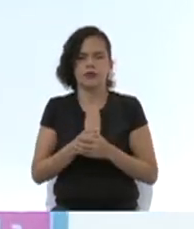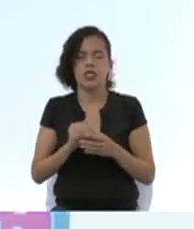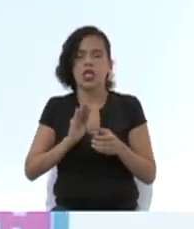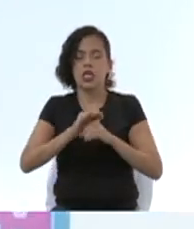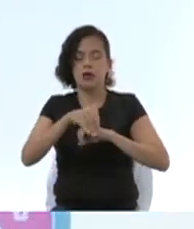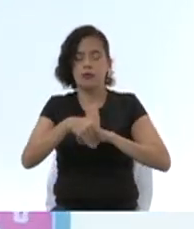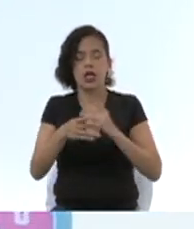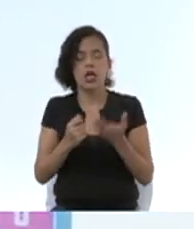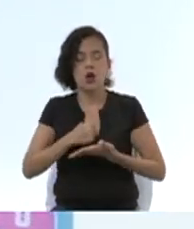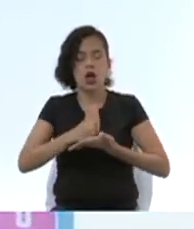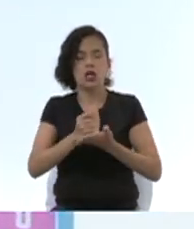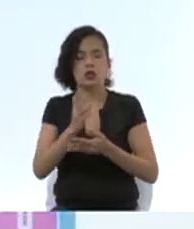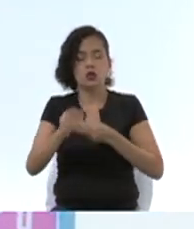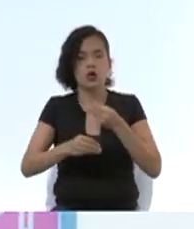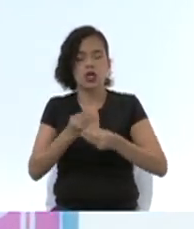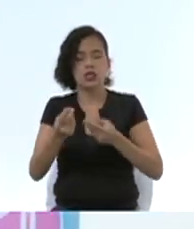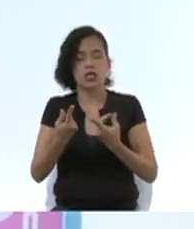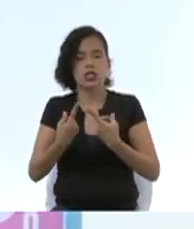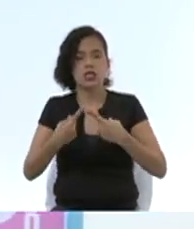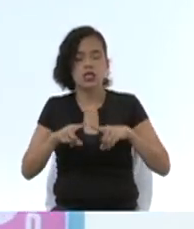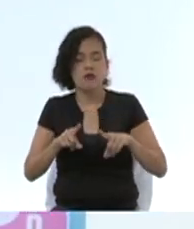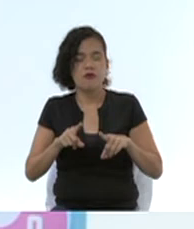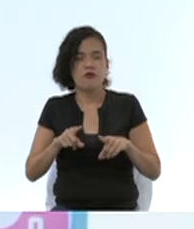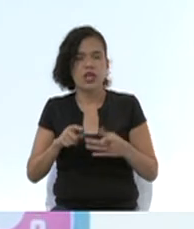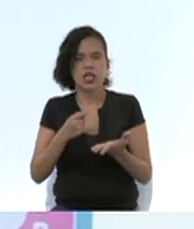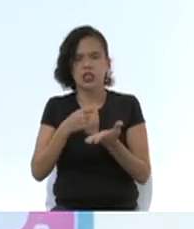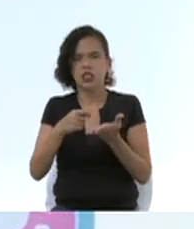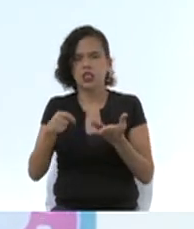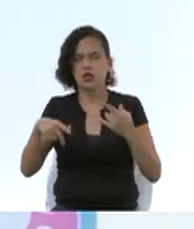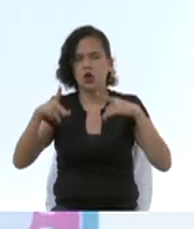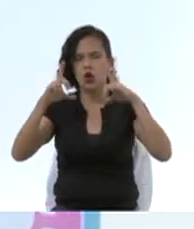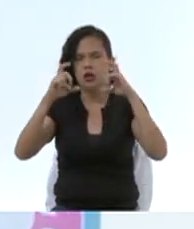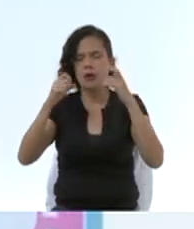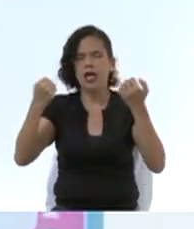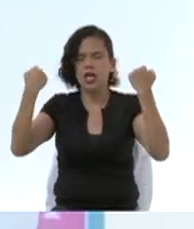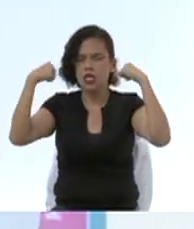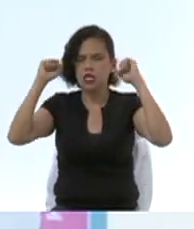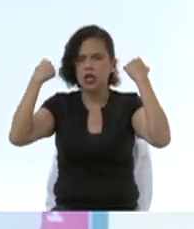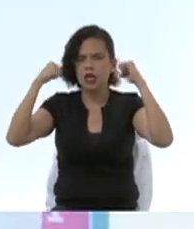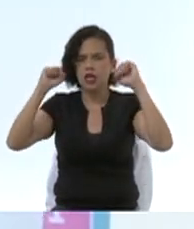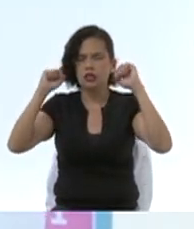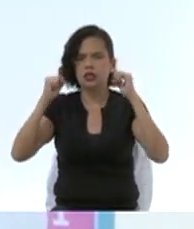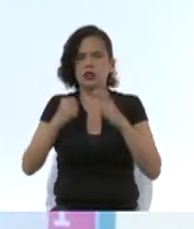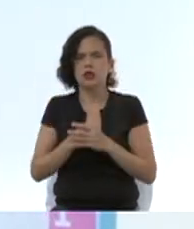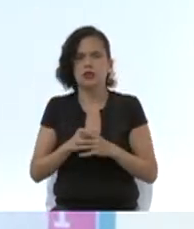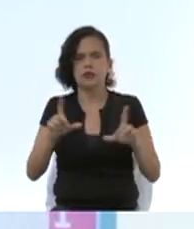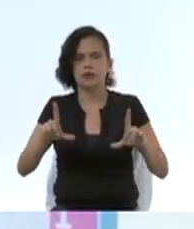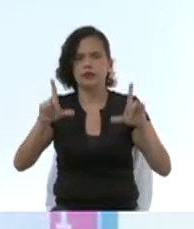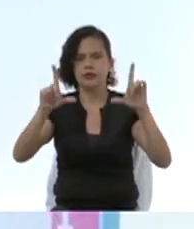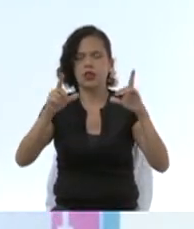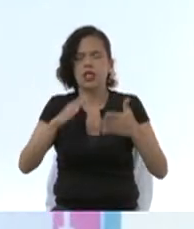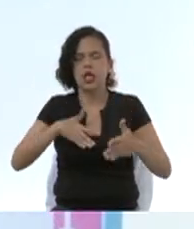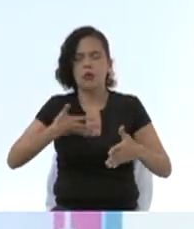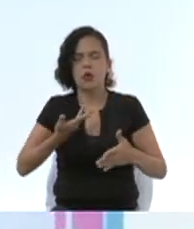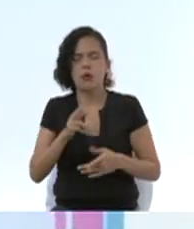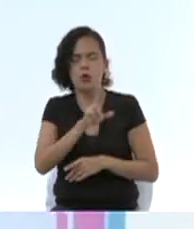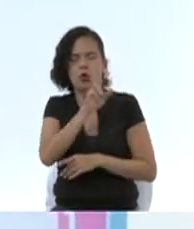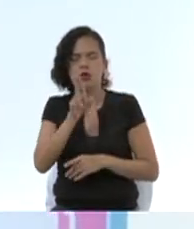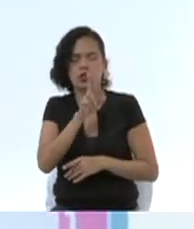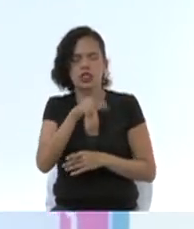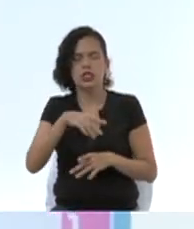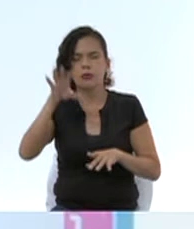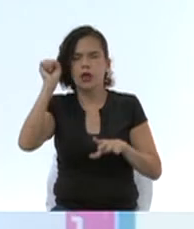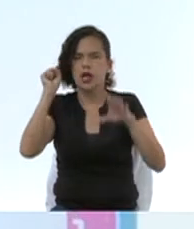Impress nos permite crear varios tipos de textos didácticos con imágenes y ejercicios, tales como las cartillas, que podemos utilizar